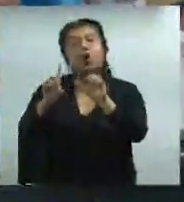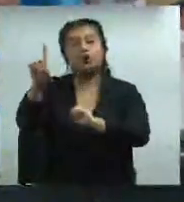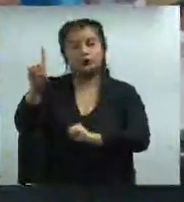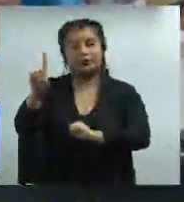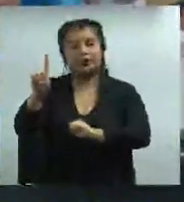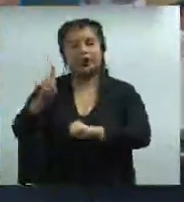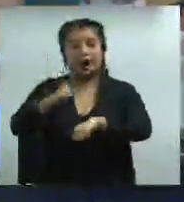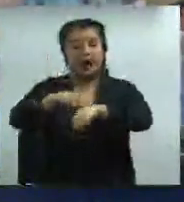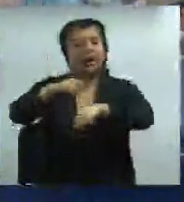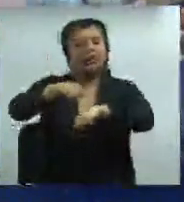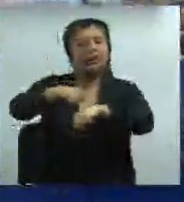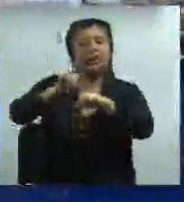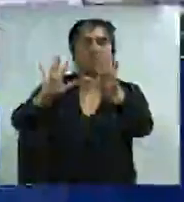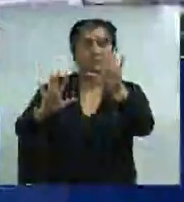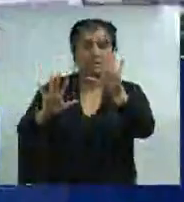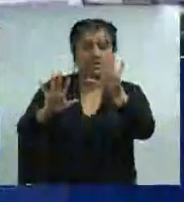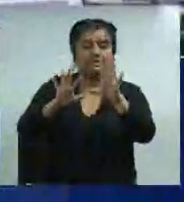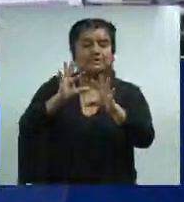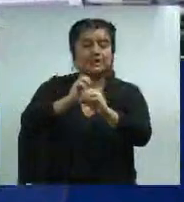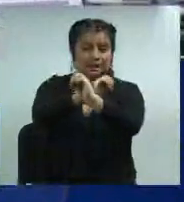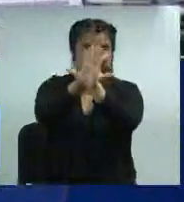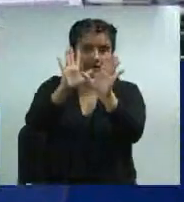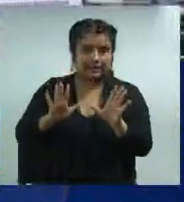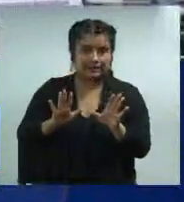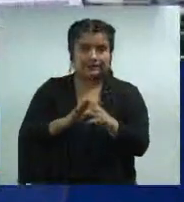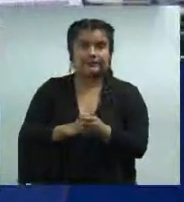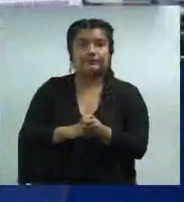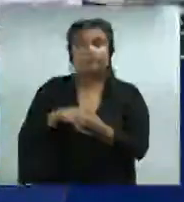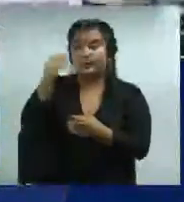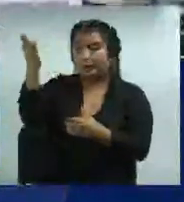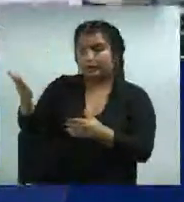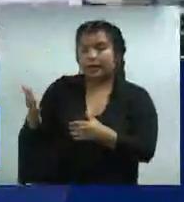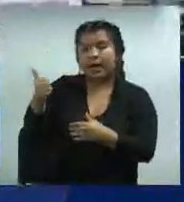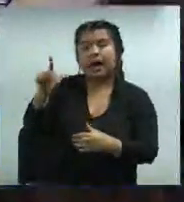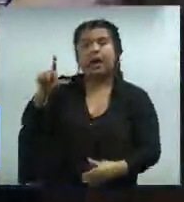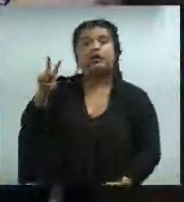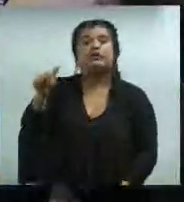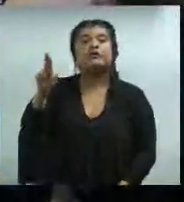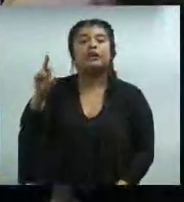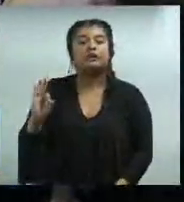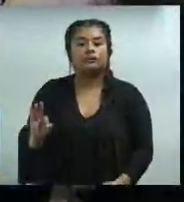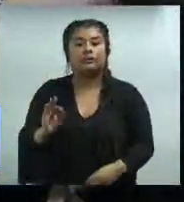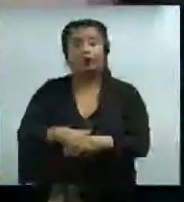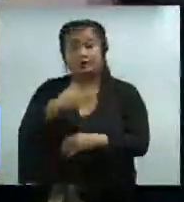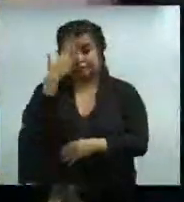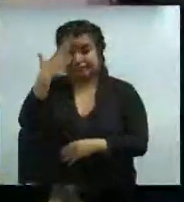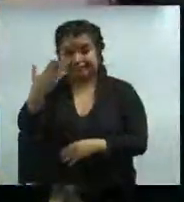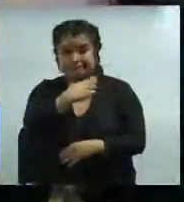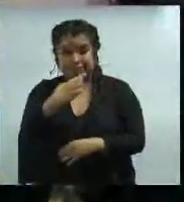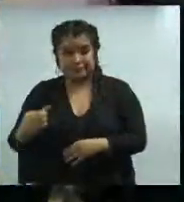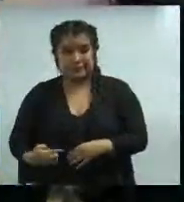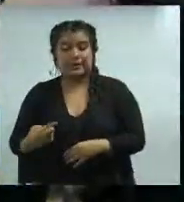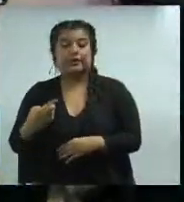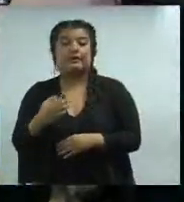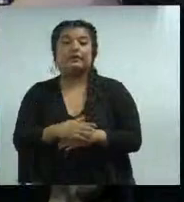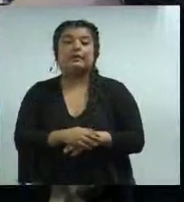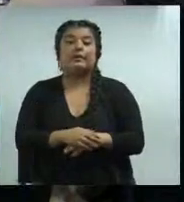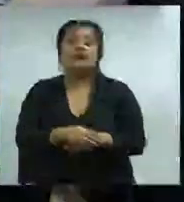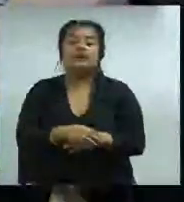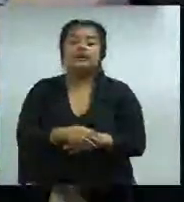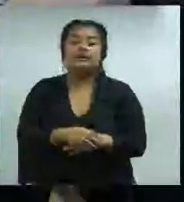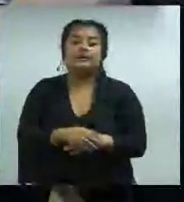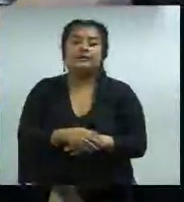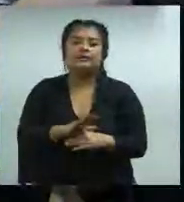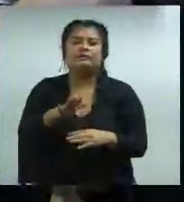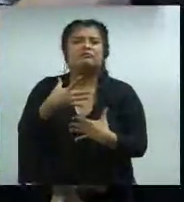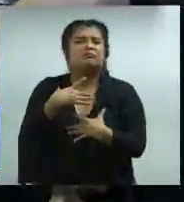10 horas. Para la discusión tiene la palabra el diputado Álvaro Arzu. Gracias, presidente, compañeros. Presidente,